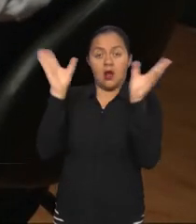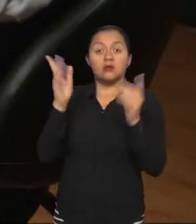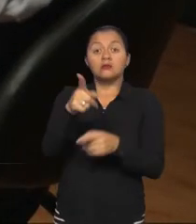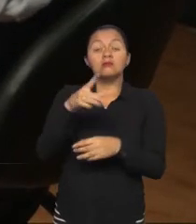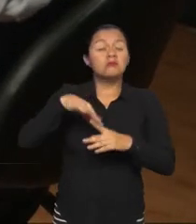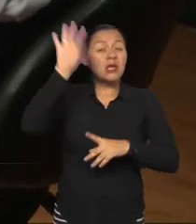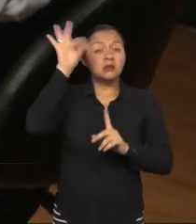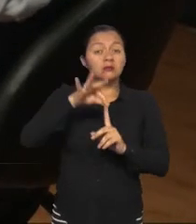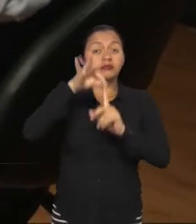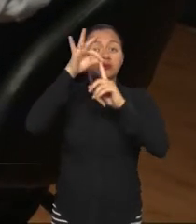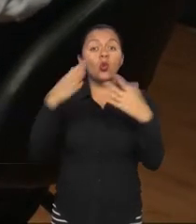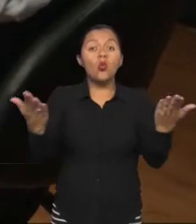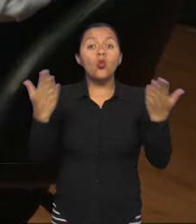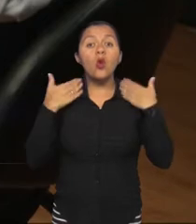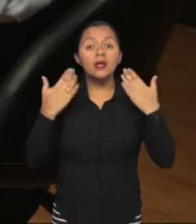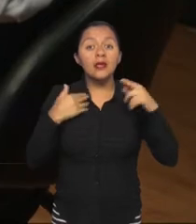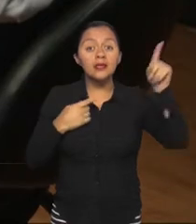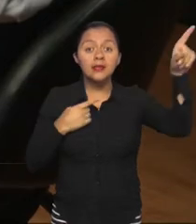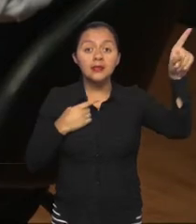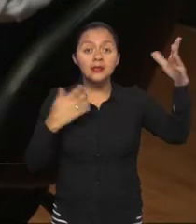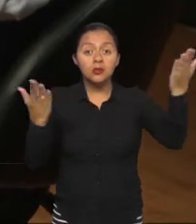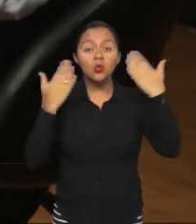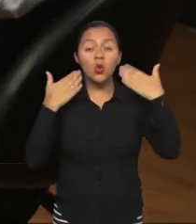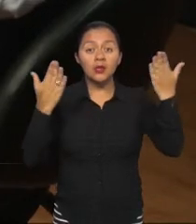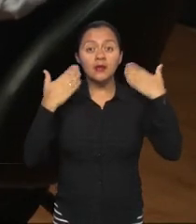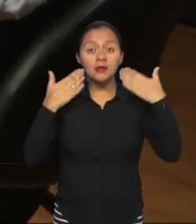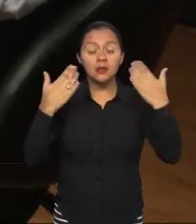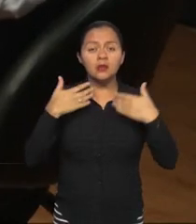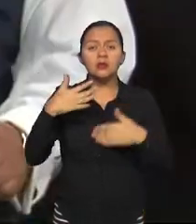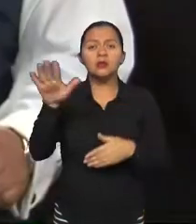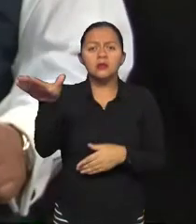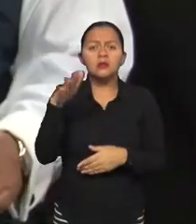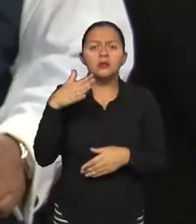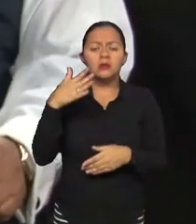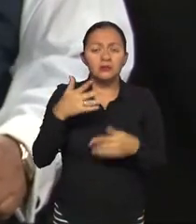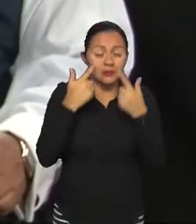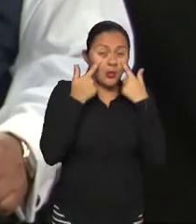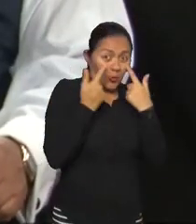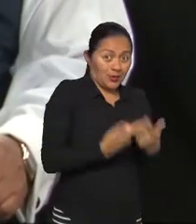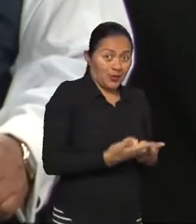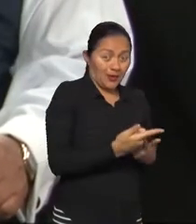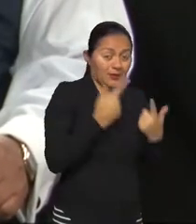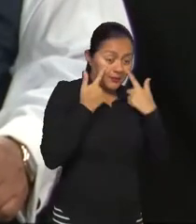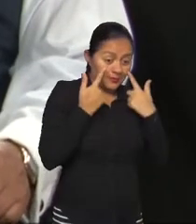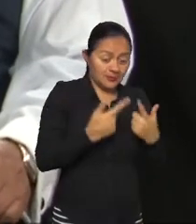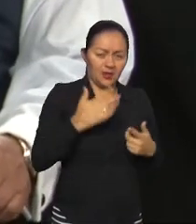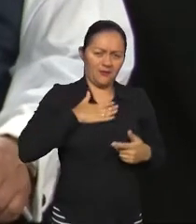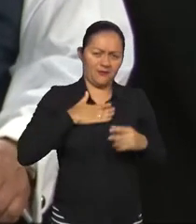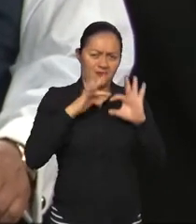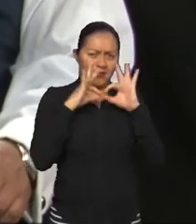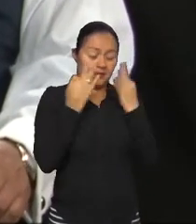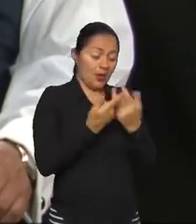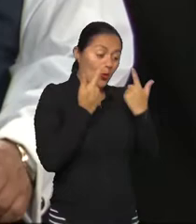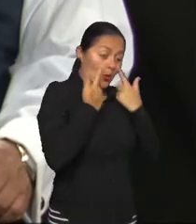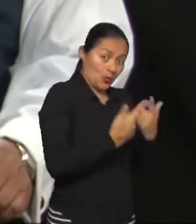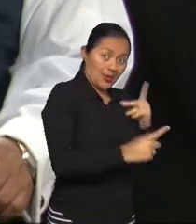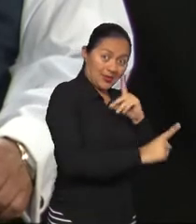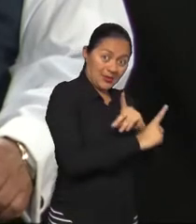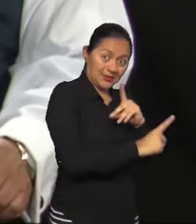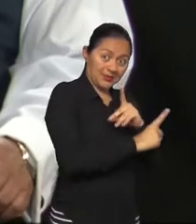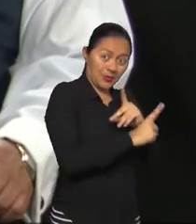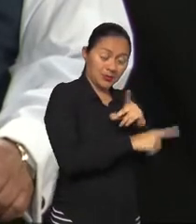Guayaquil, con personas que tenían el cuidado bajo su cargo de personas con discapacidad